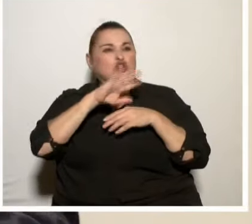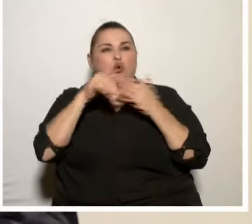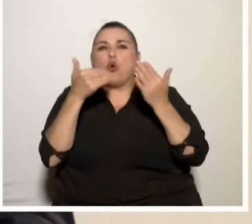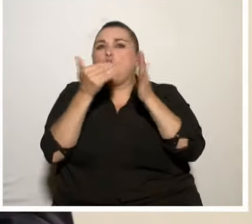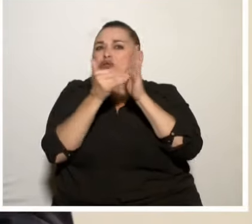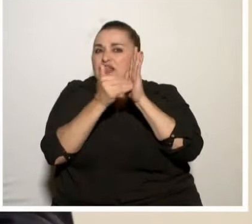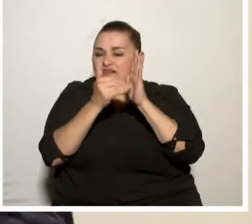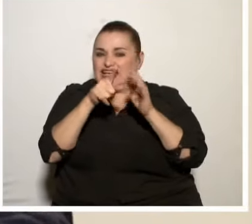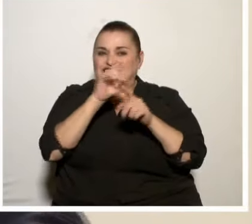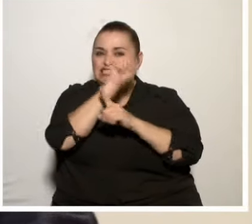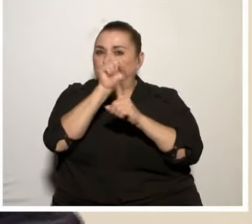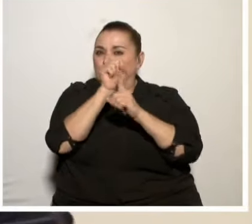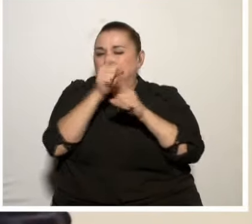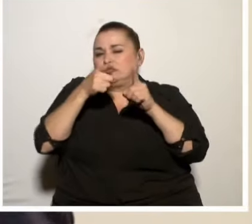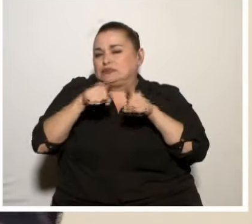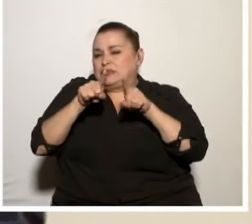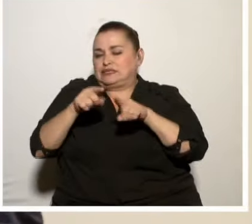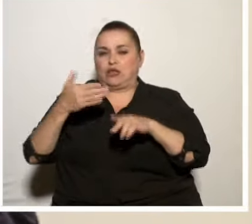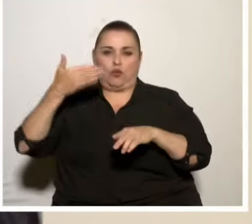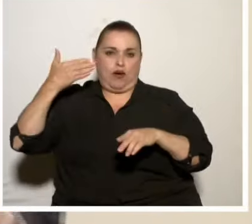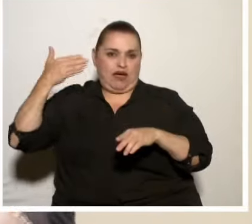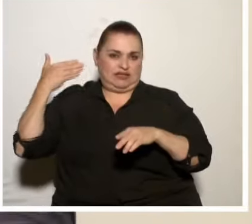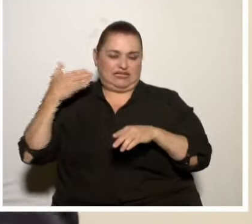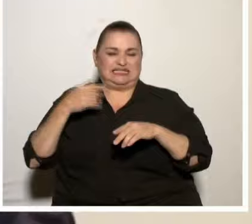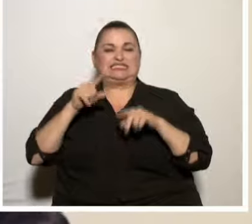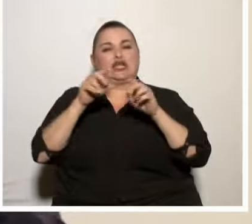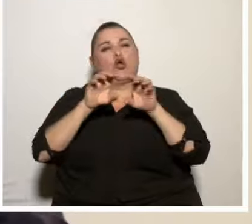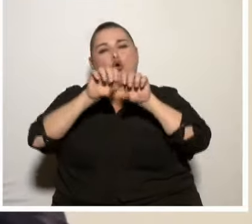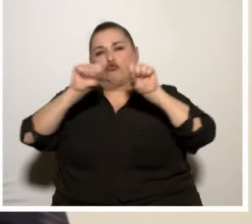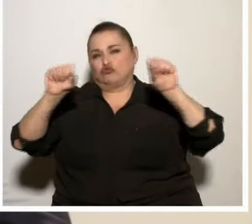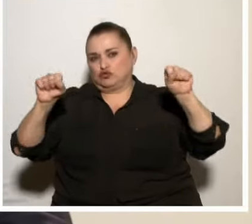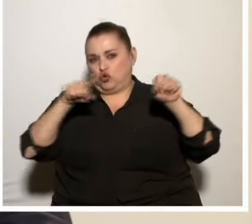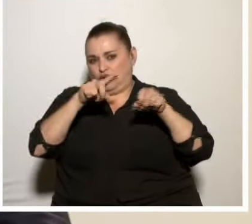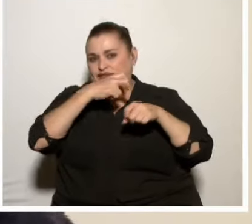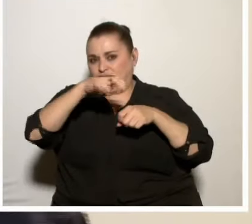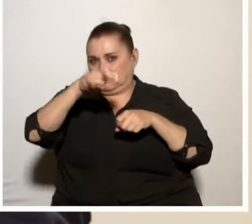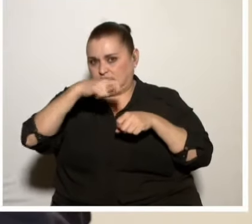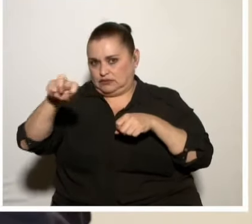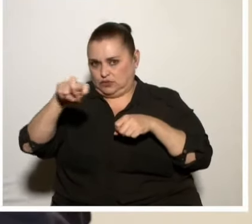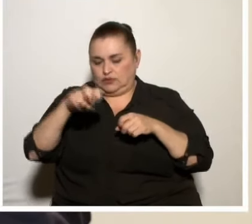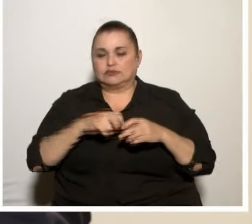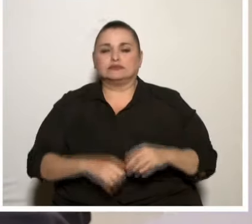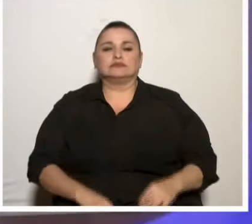pasar por las situaciones que hemos pasado en materia de corrupción, entre otras acciones.